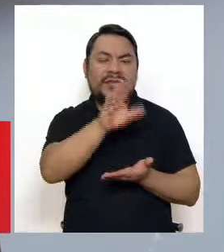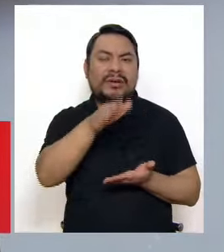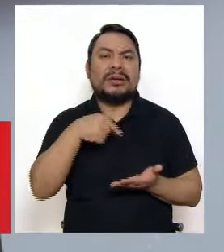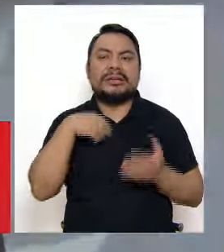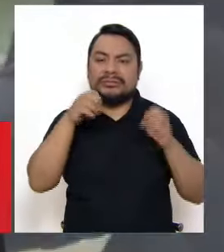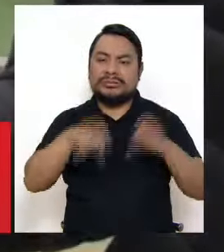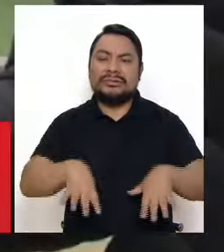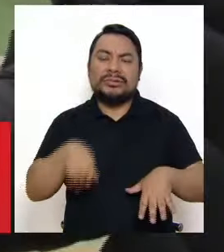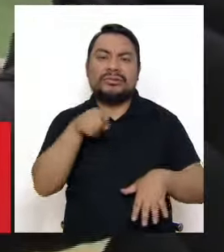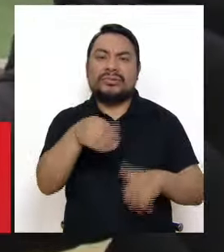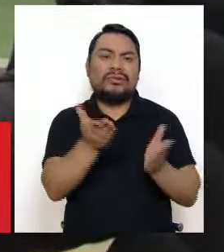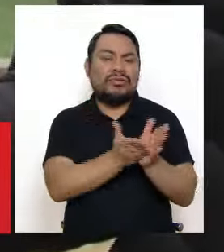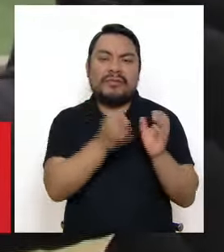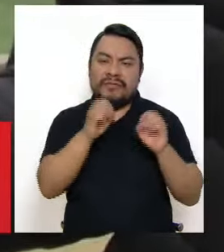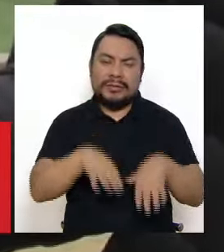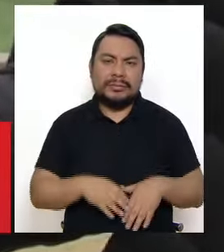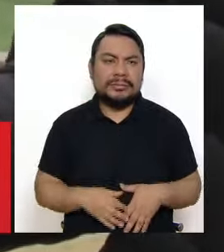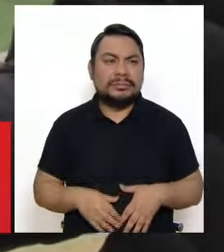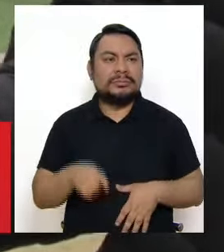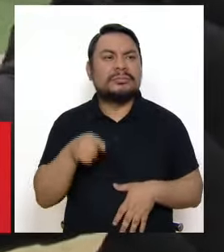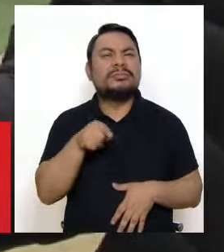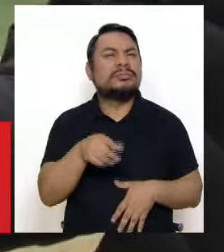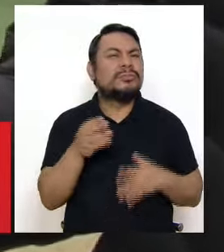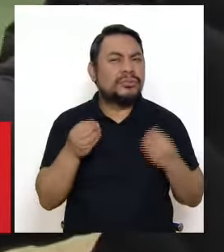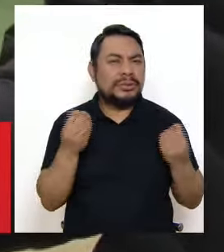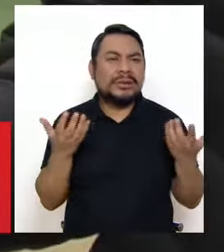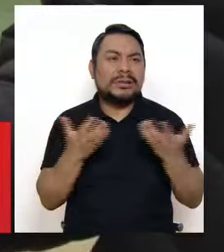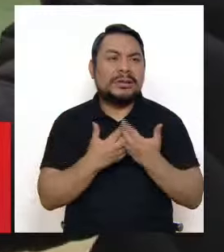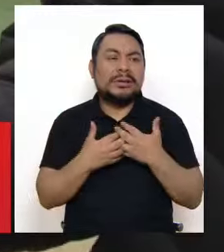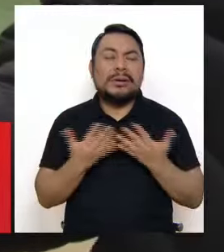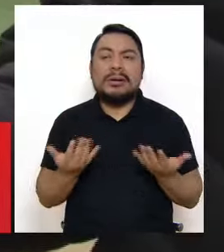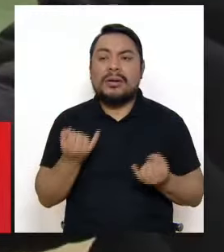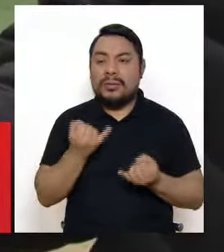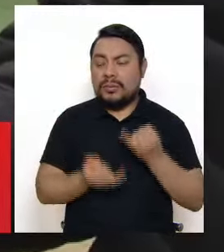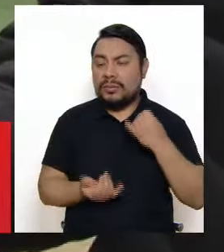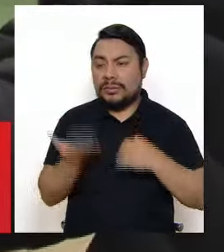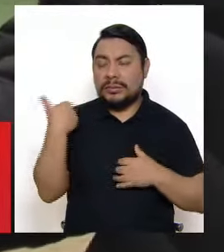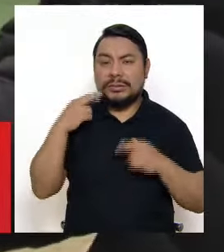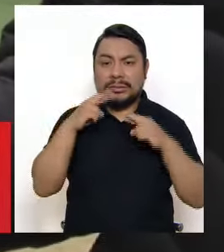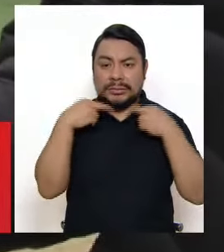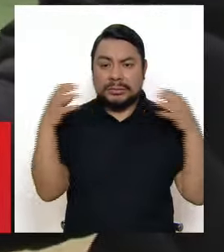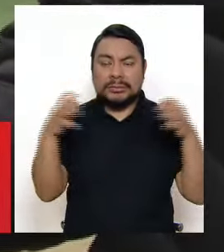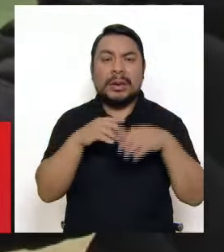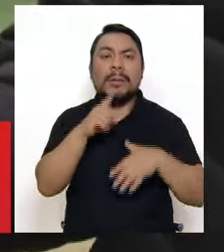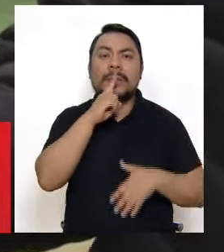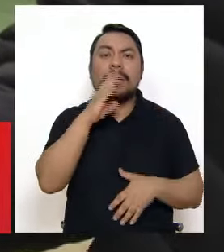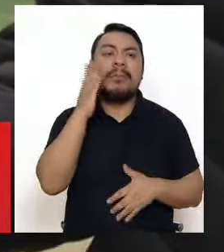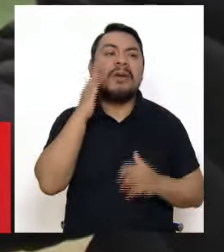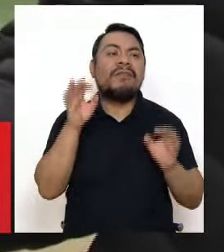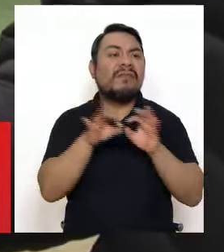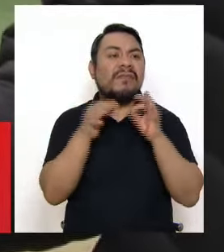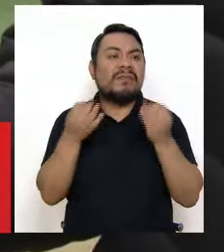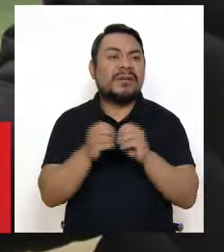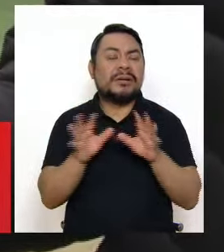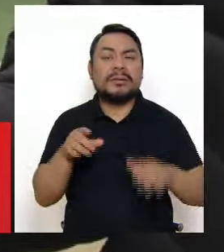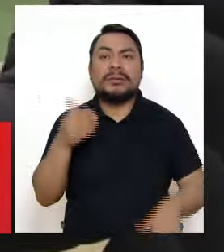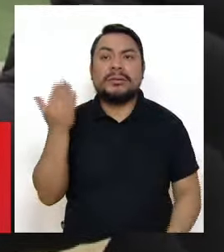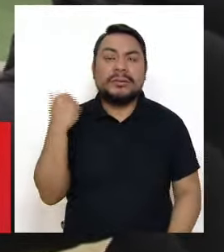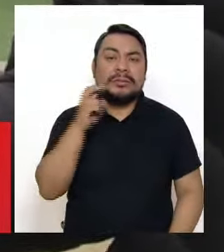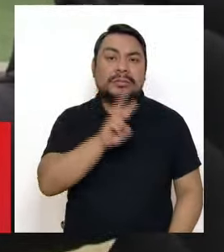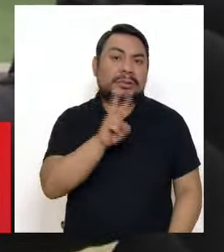cargo tiene relación con hechos de la última asamblea de padres de familia del día